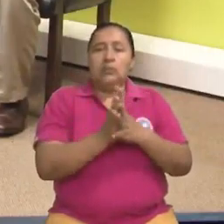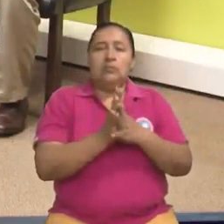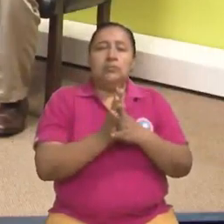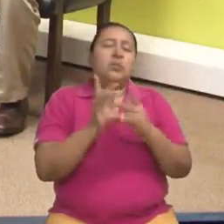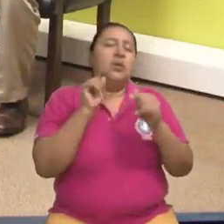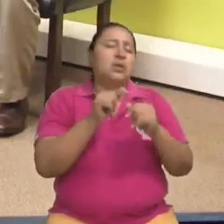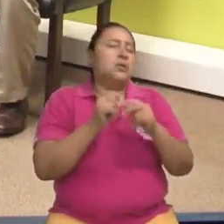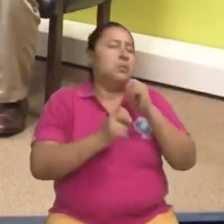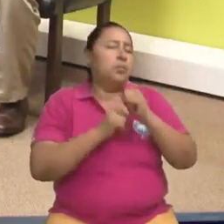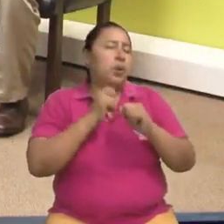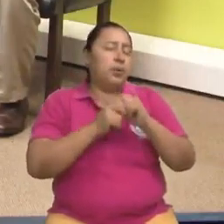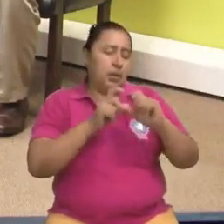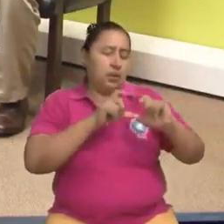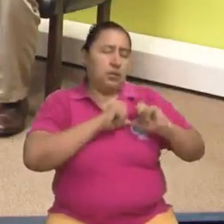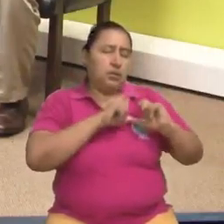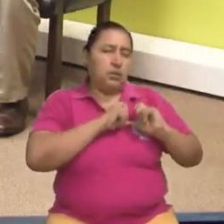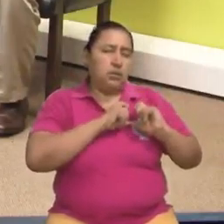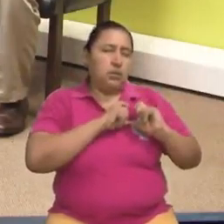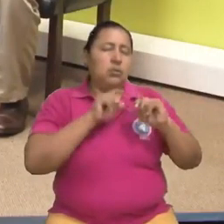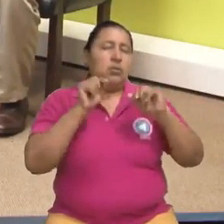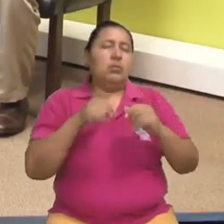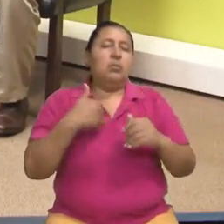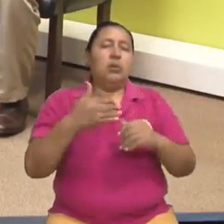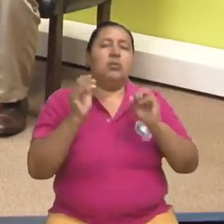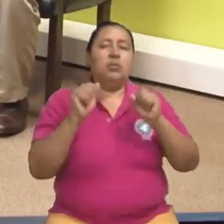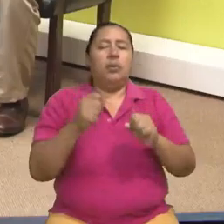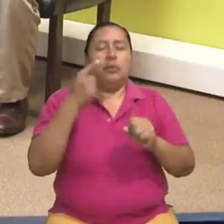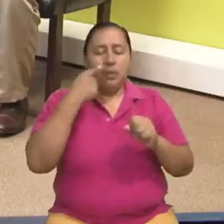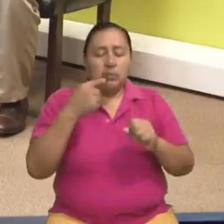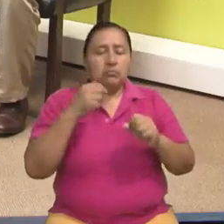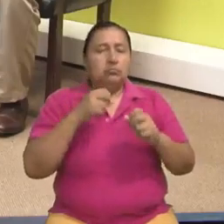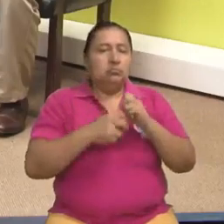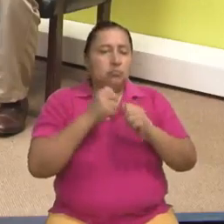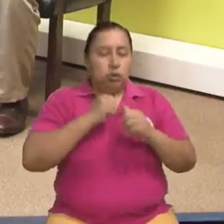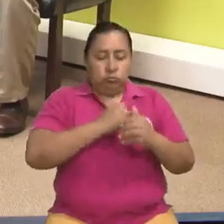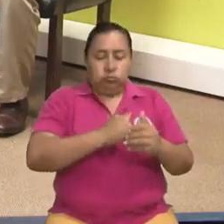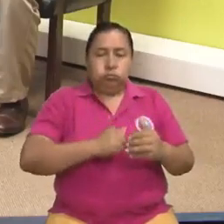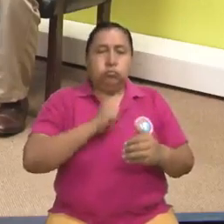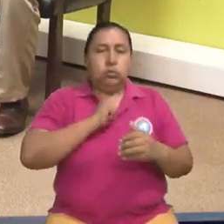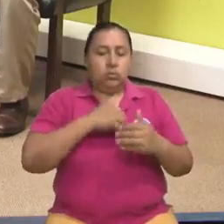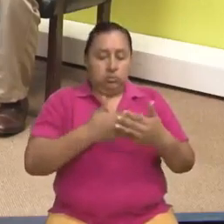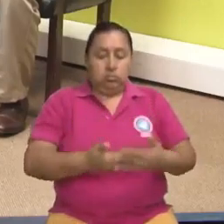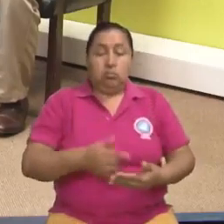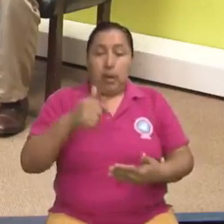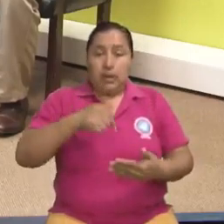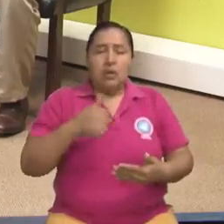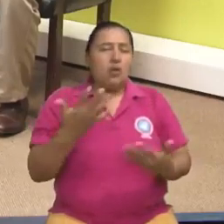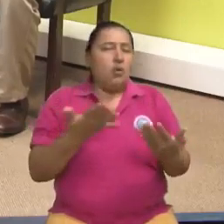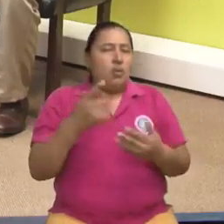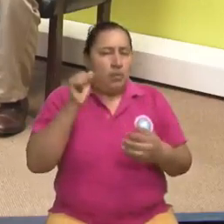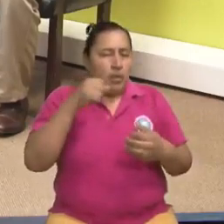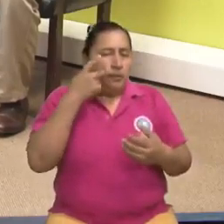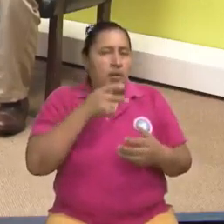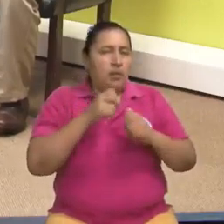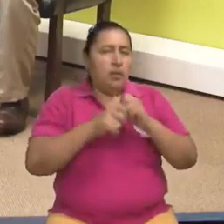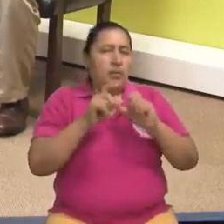¿Estas cardiopatías congénitas cuándo pueden ser visibles en los niños que aún no han nacido, están en el vientre de la